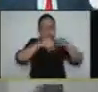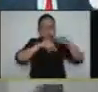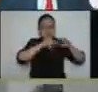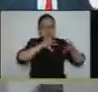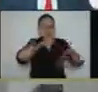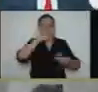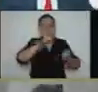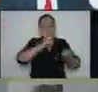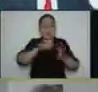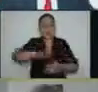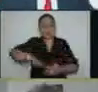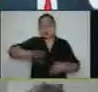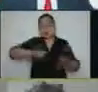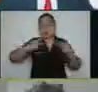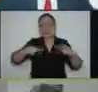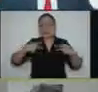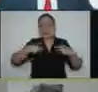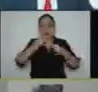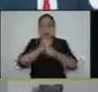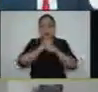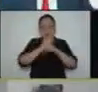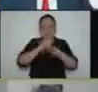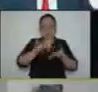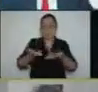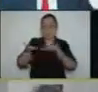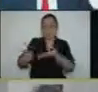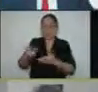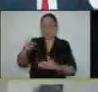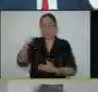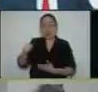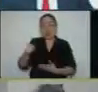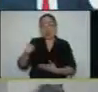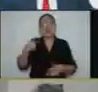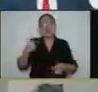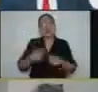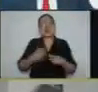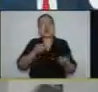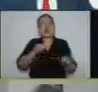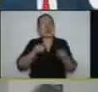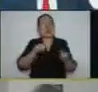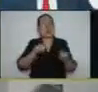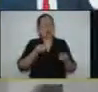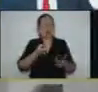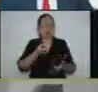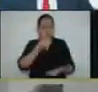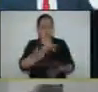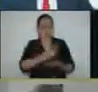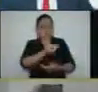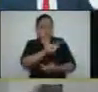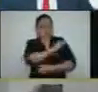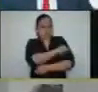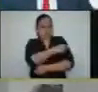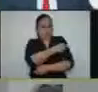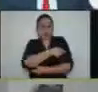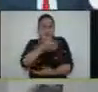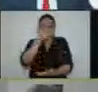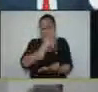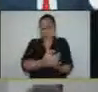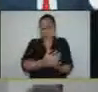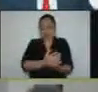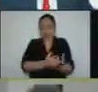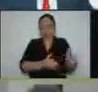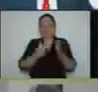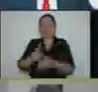a la gente quién tiene el control, no solo de la vacunación en lo material,